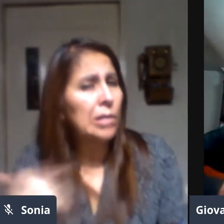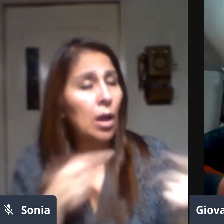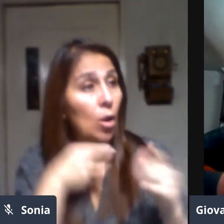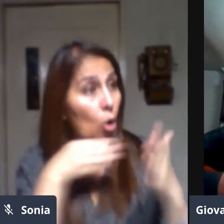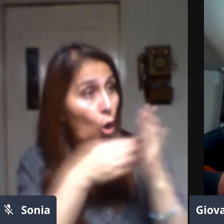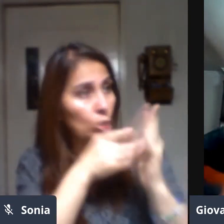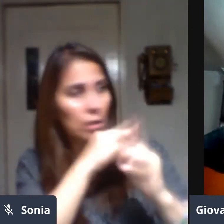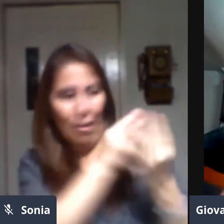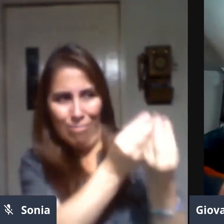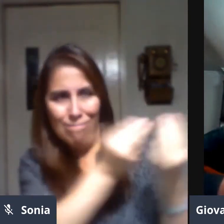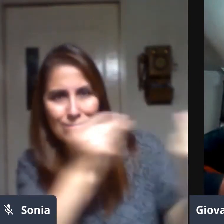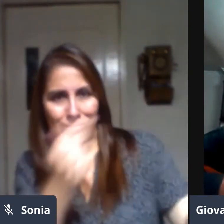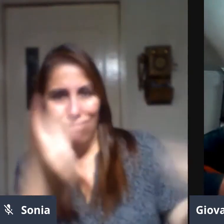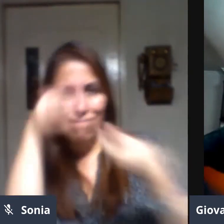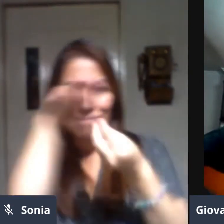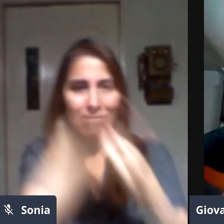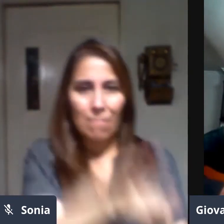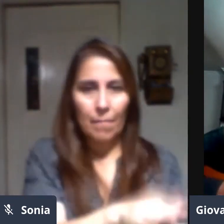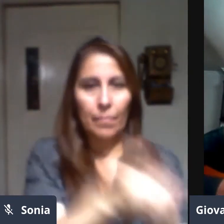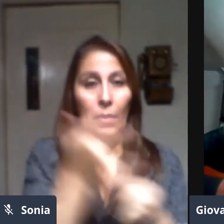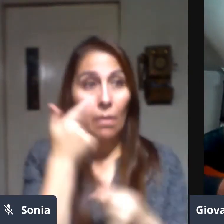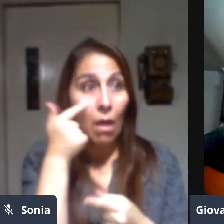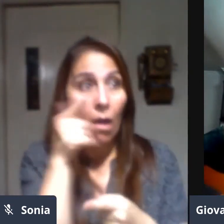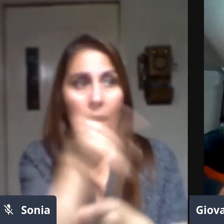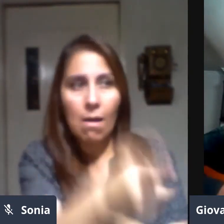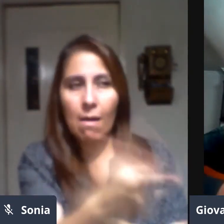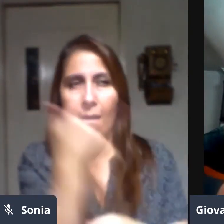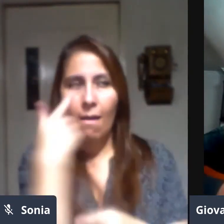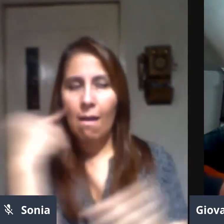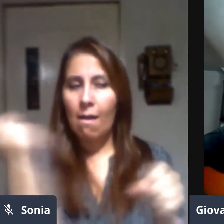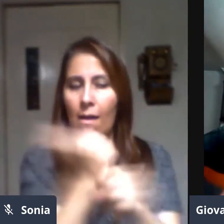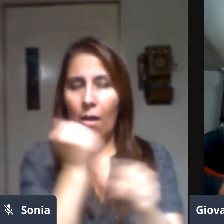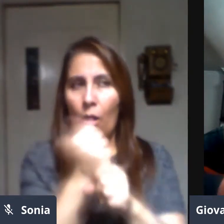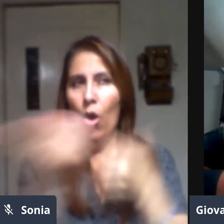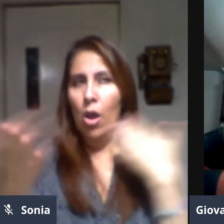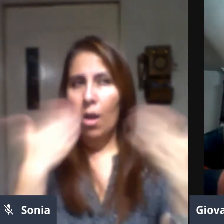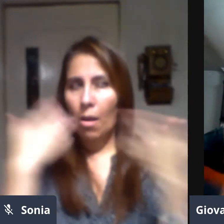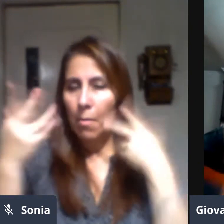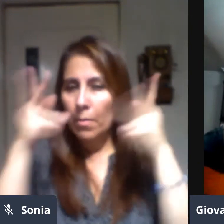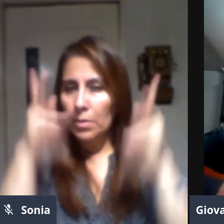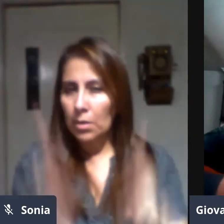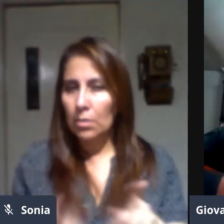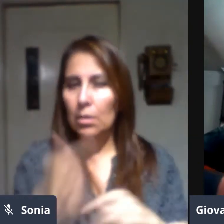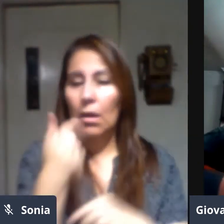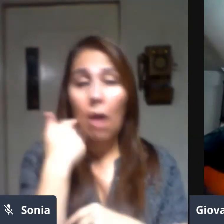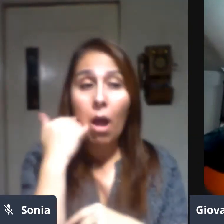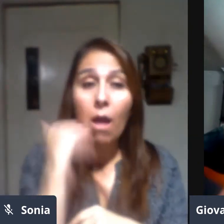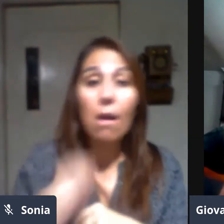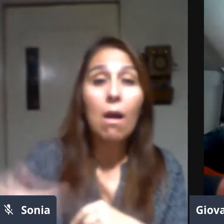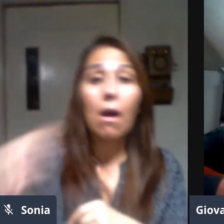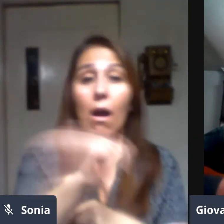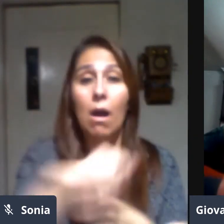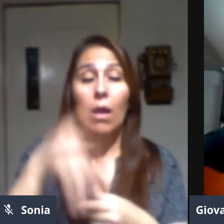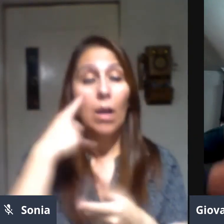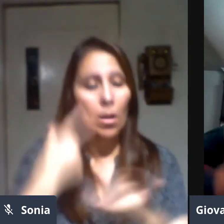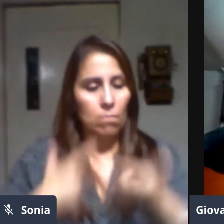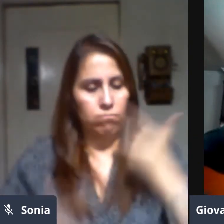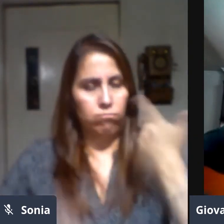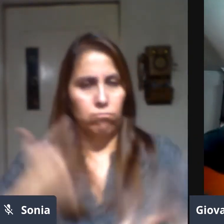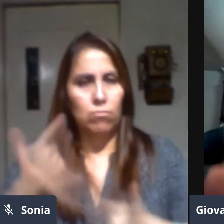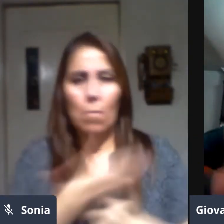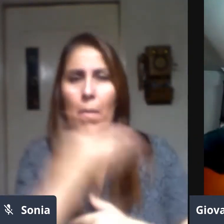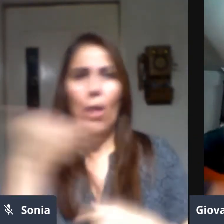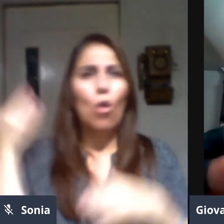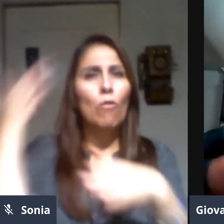casi a muerte al obrero al hombre a la mujer que engancha por un mejor destino